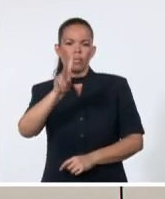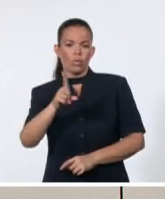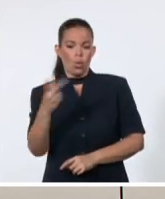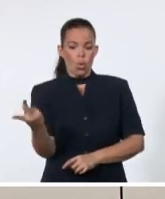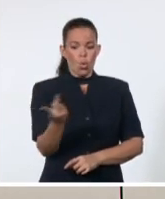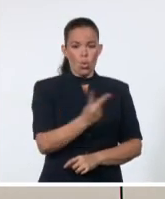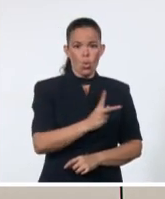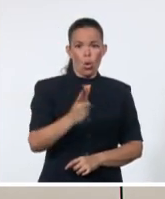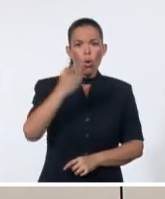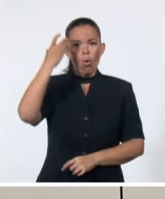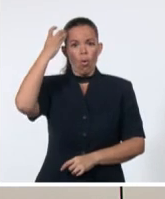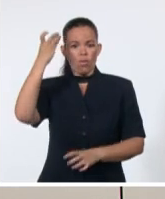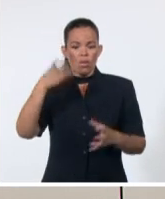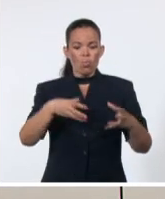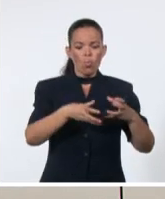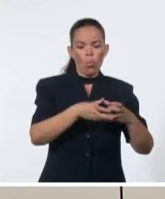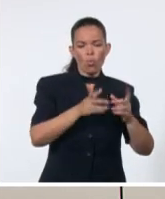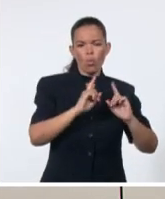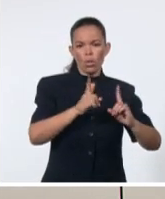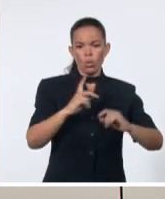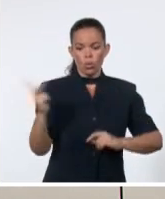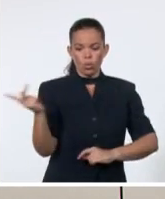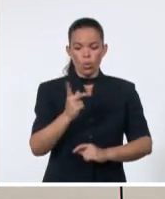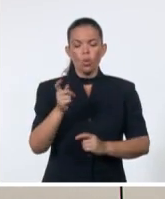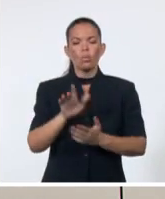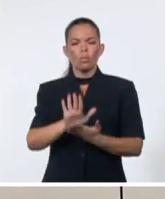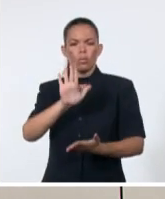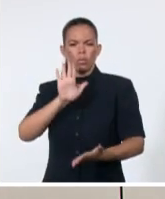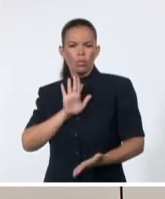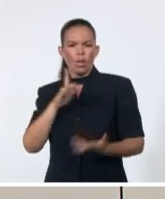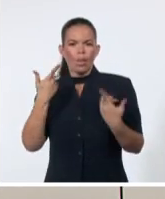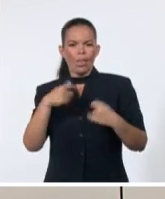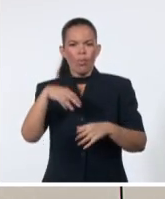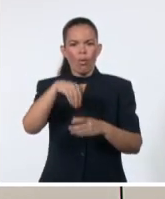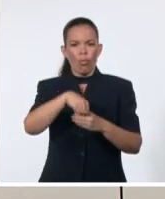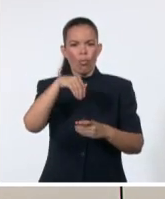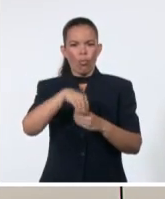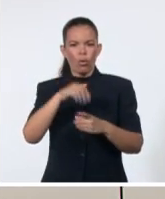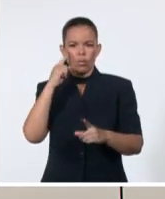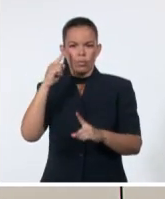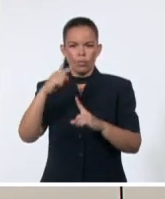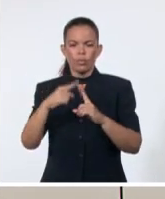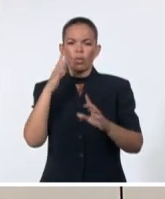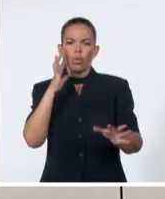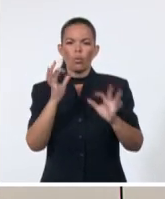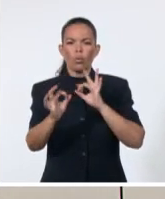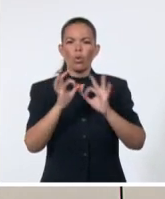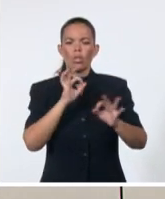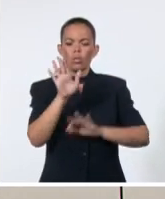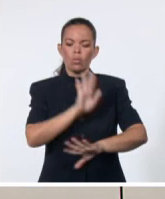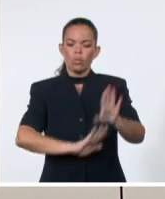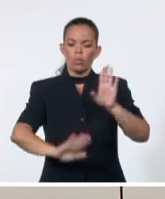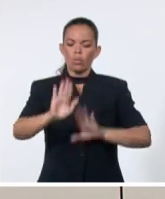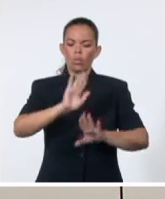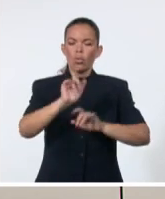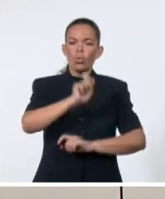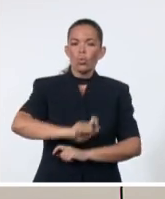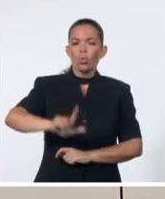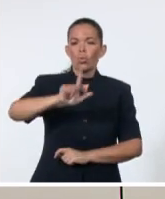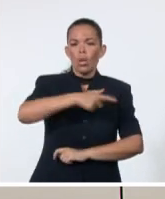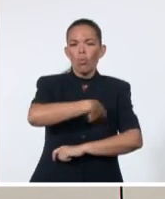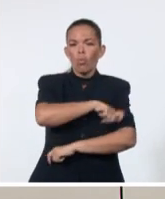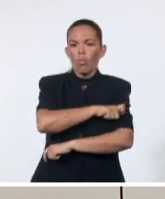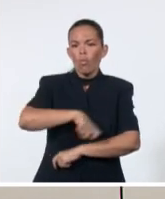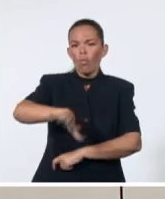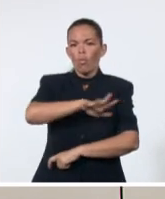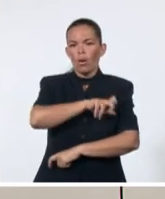asistencia de los mecanismos de Naciones Unidas se cree el Fondo para la Protección Social del Pueblo Venezolano, lo que le